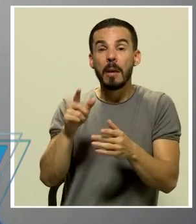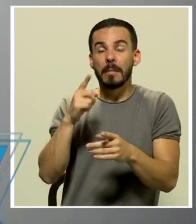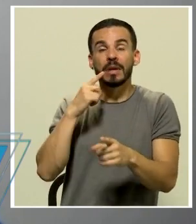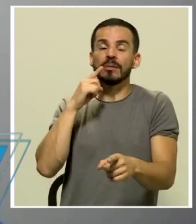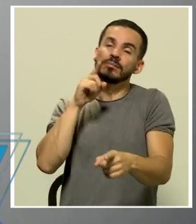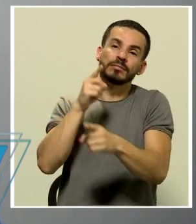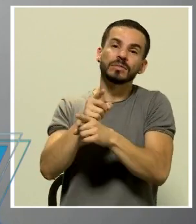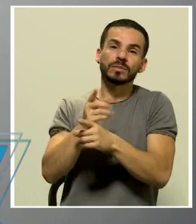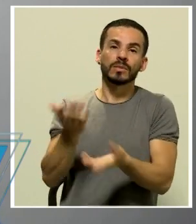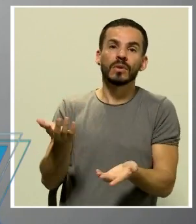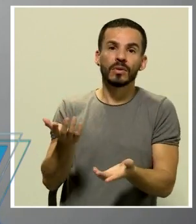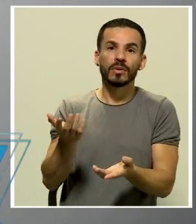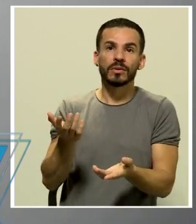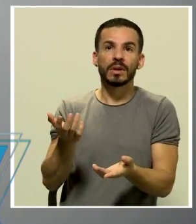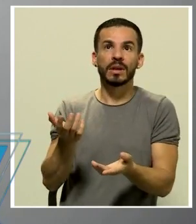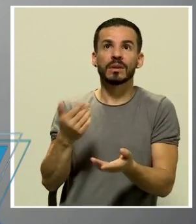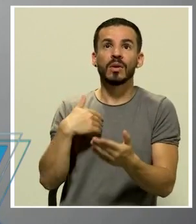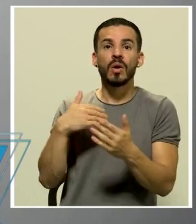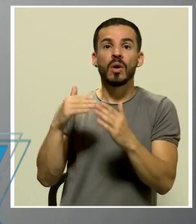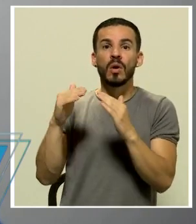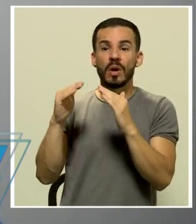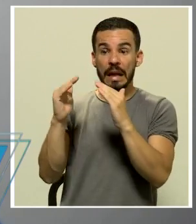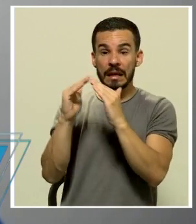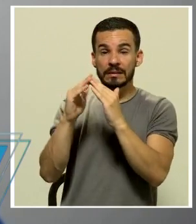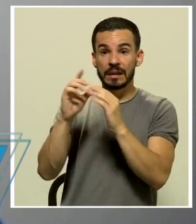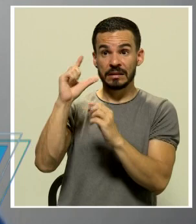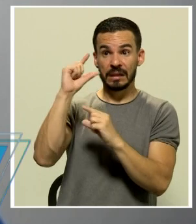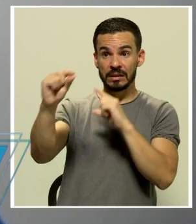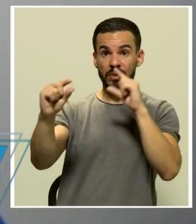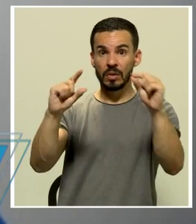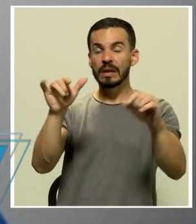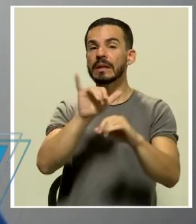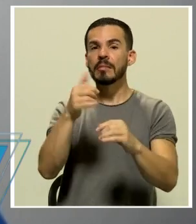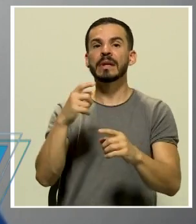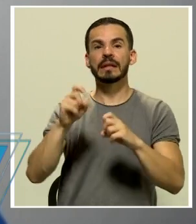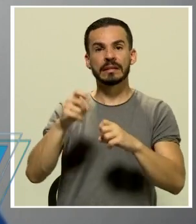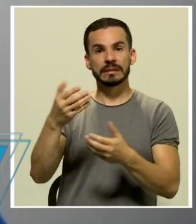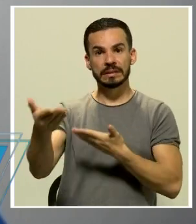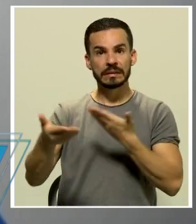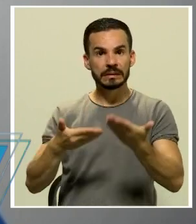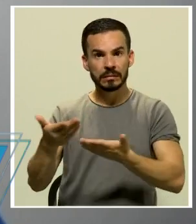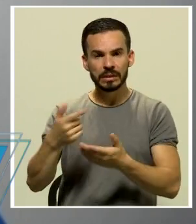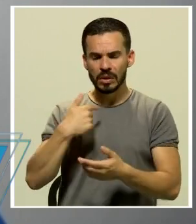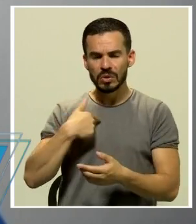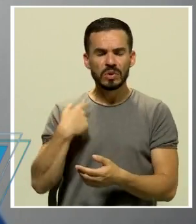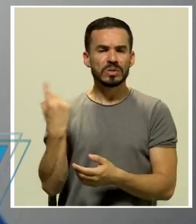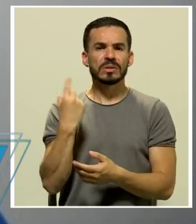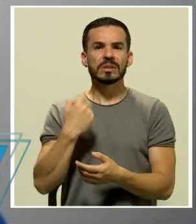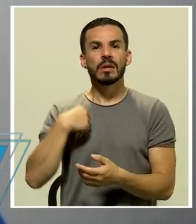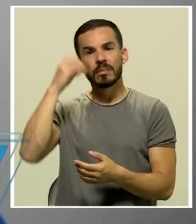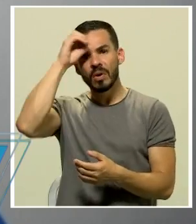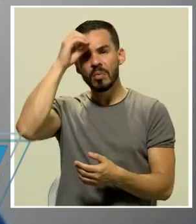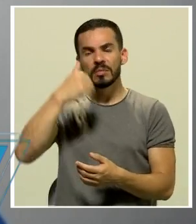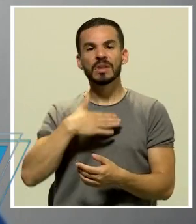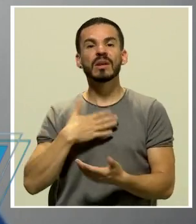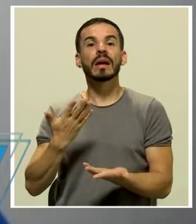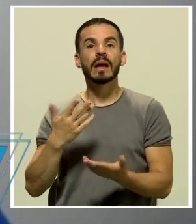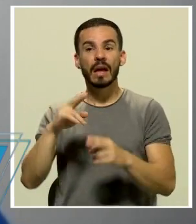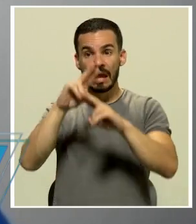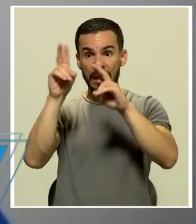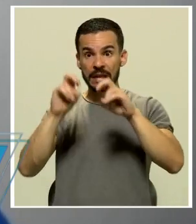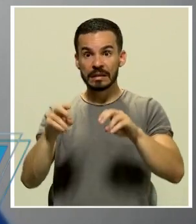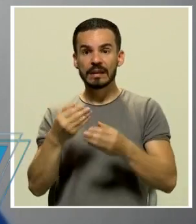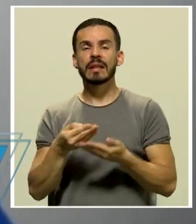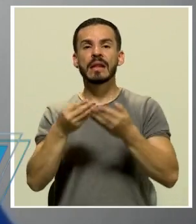cierto, los hogares rurales también necesitan servicio. Es más, yo siempre he sido de la opinión que la internet agrega